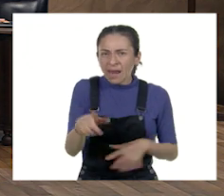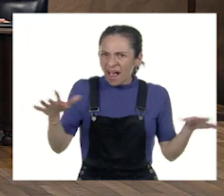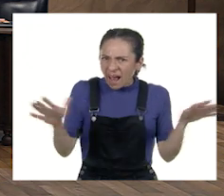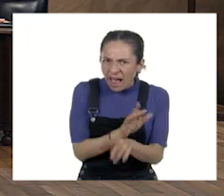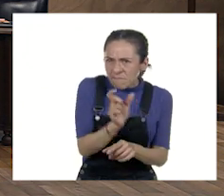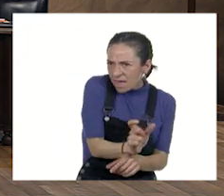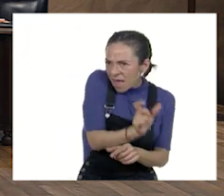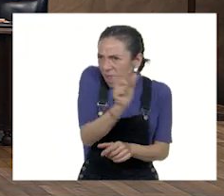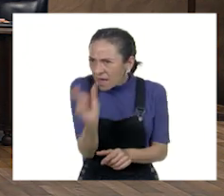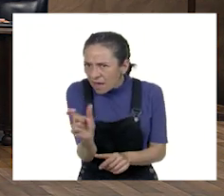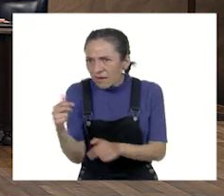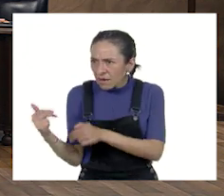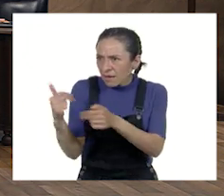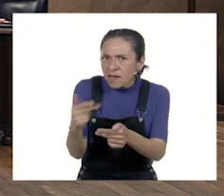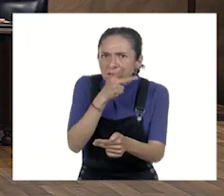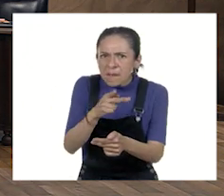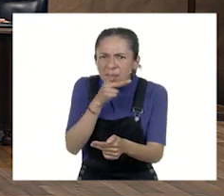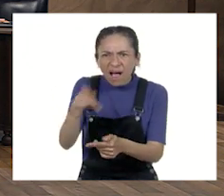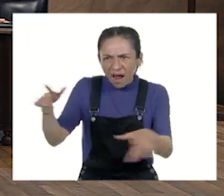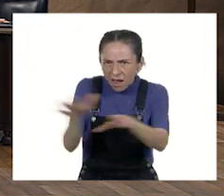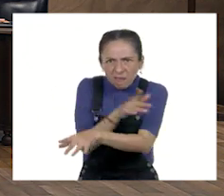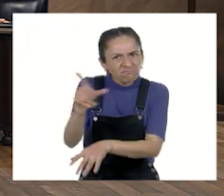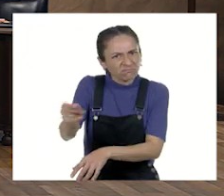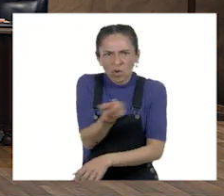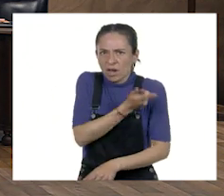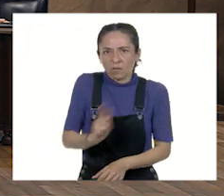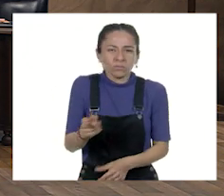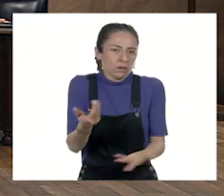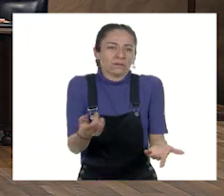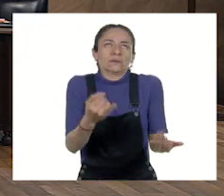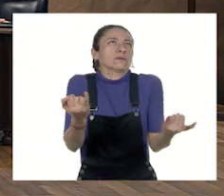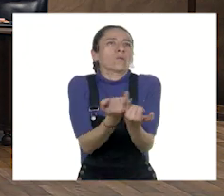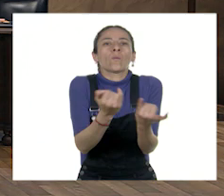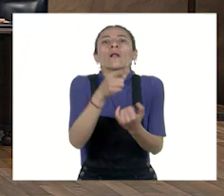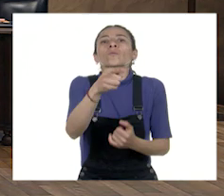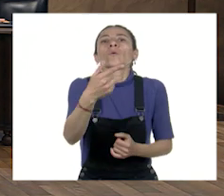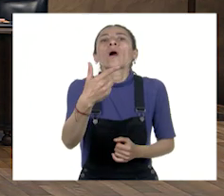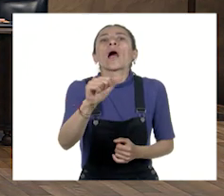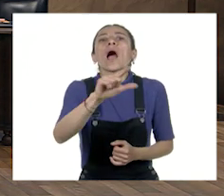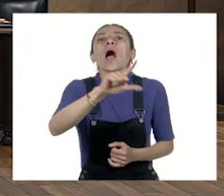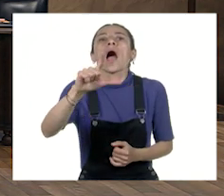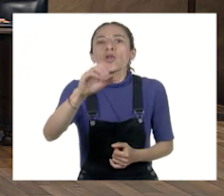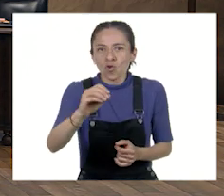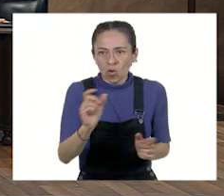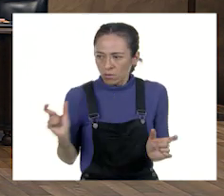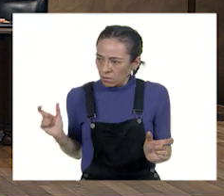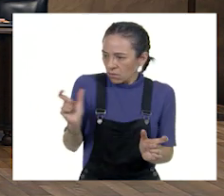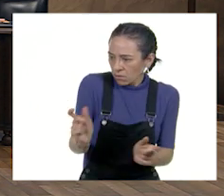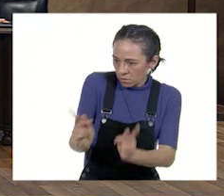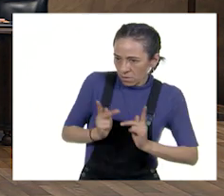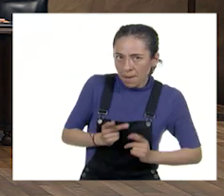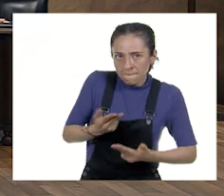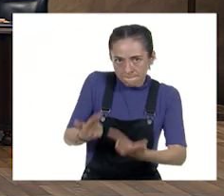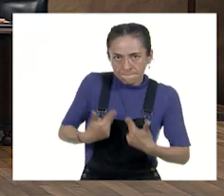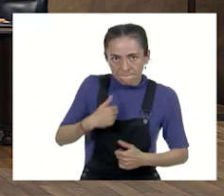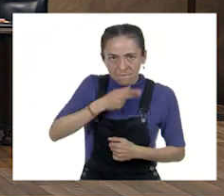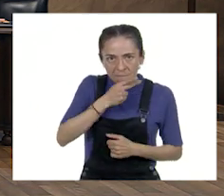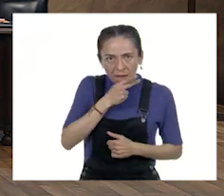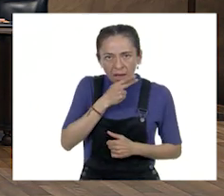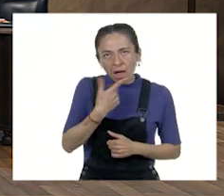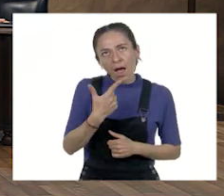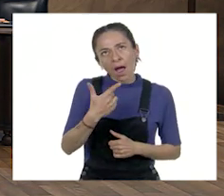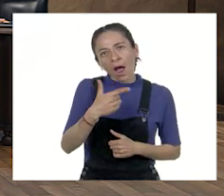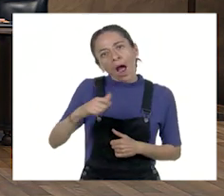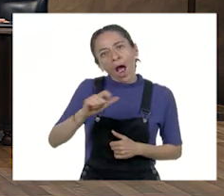apellido. Eso a nadie le gusta. Qué feo que si te apellidas Gallo te digan gallina o longaniza en lugar de morcillo.